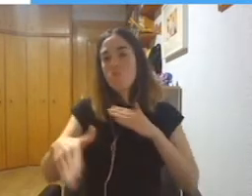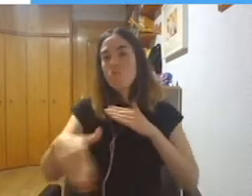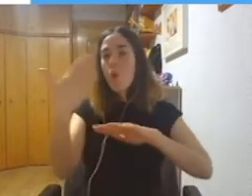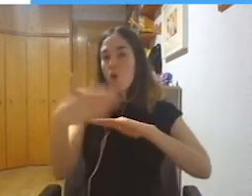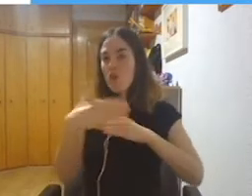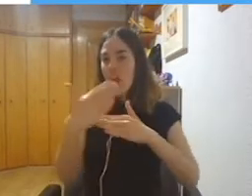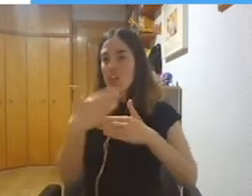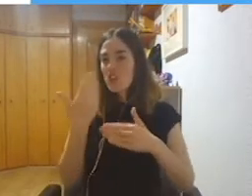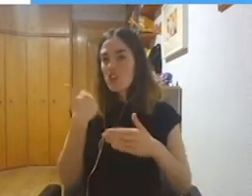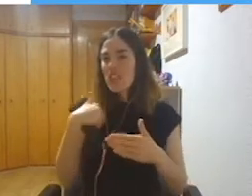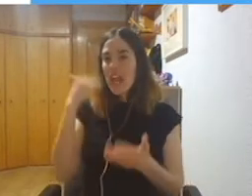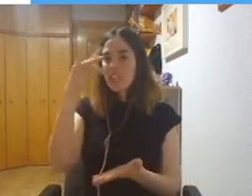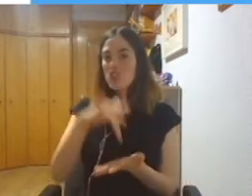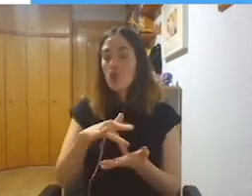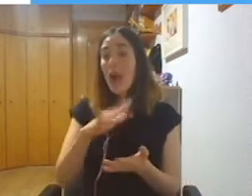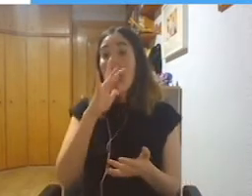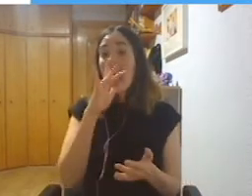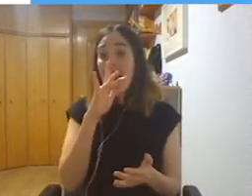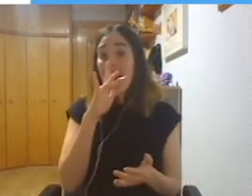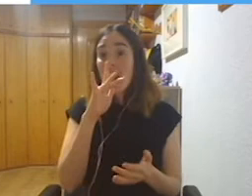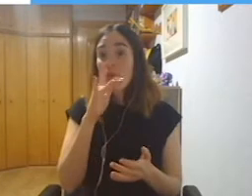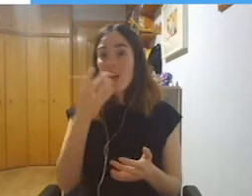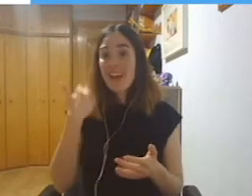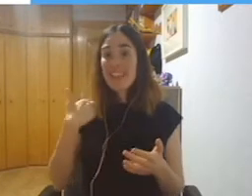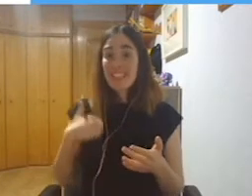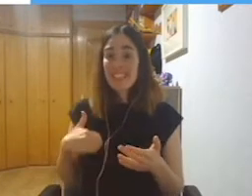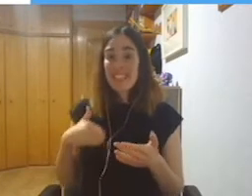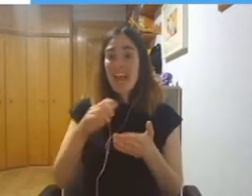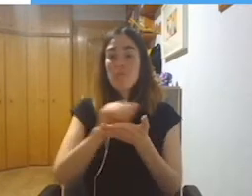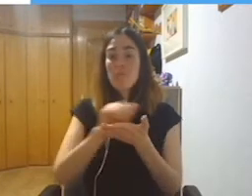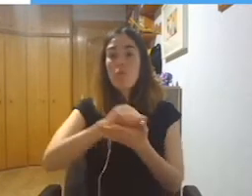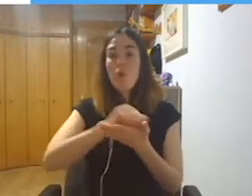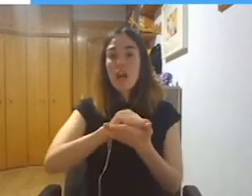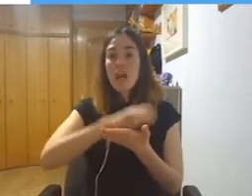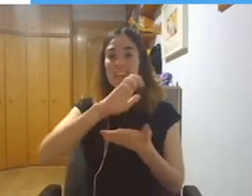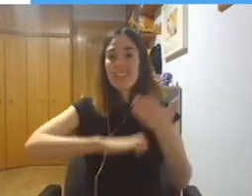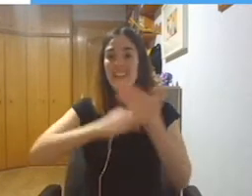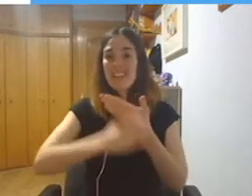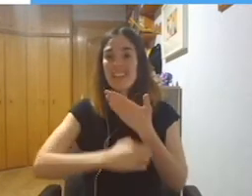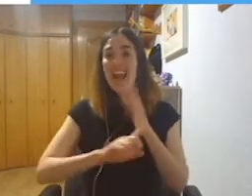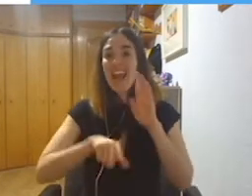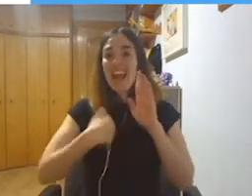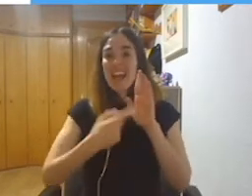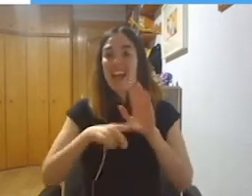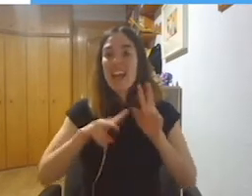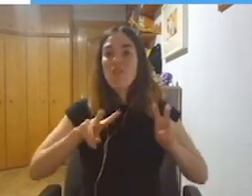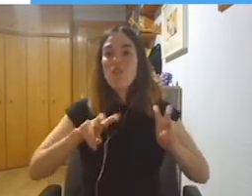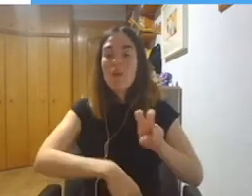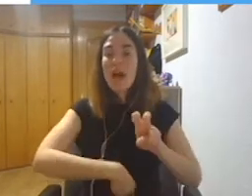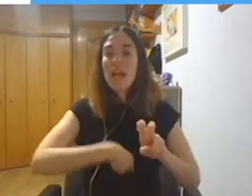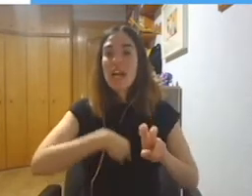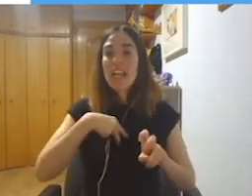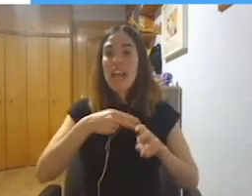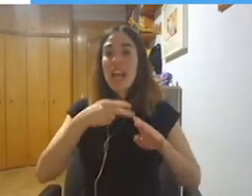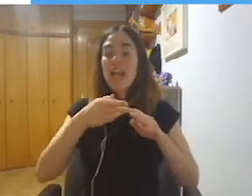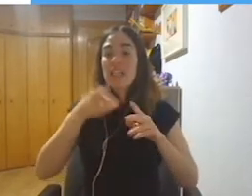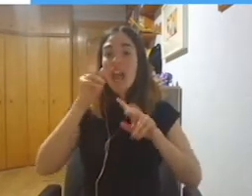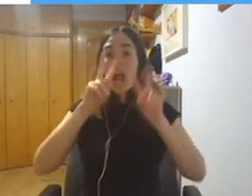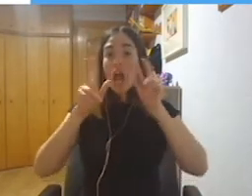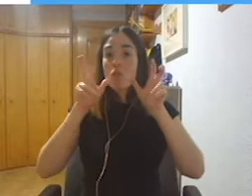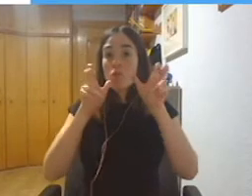modernos y que se están tratando ahora mismo, de hecho ahora mismo se está redactando el borrador de la nueva Ley General del Audiovisual basándose en